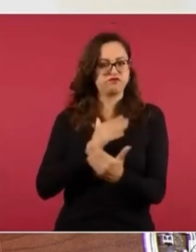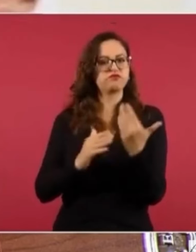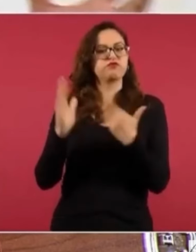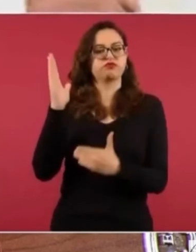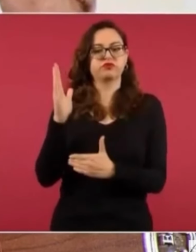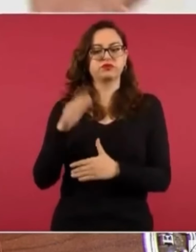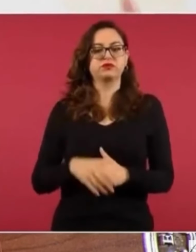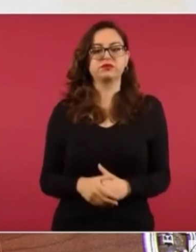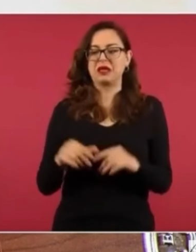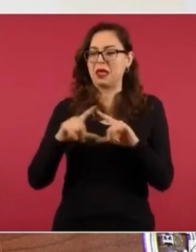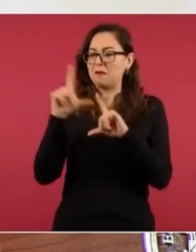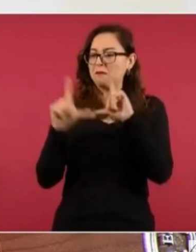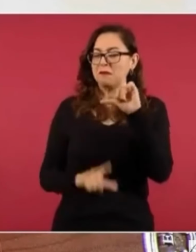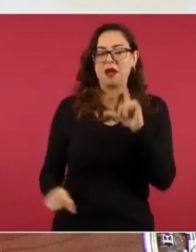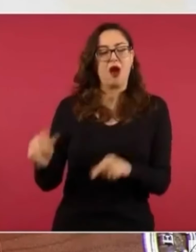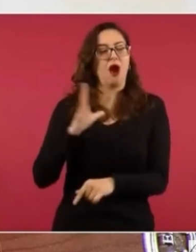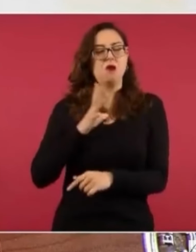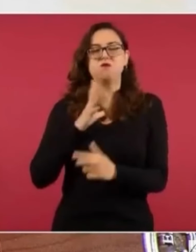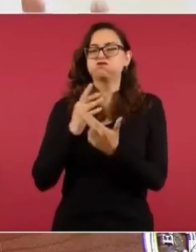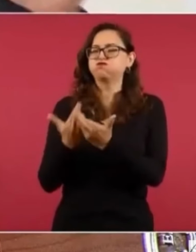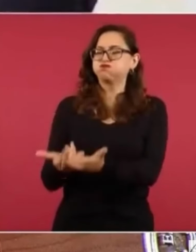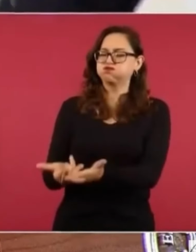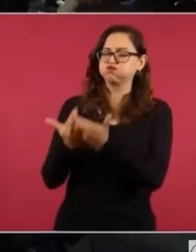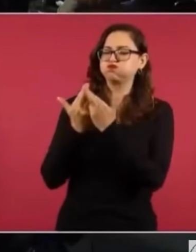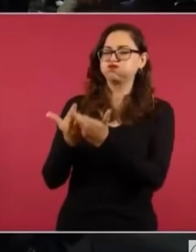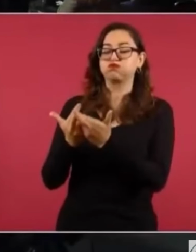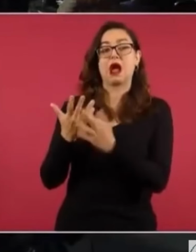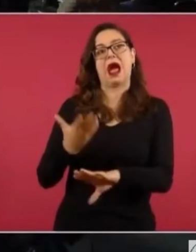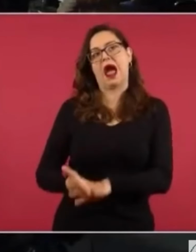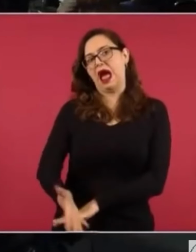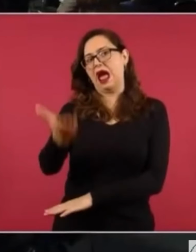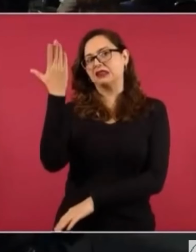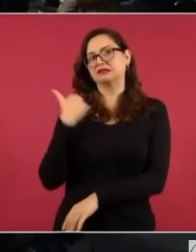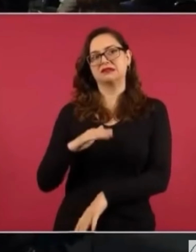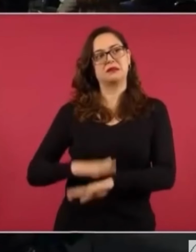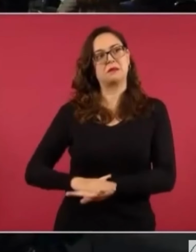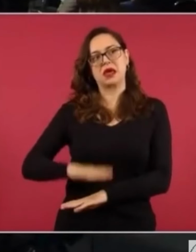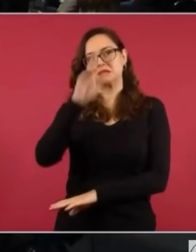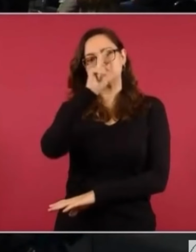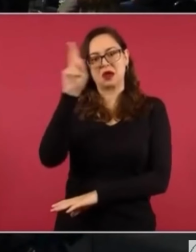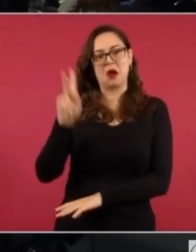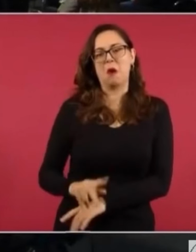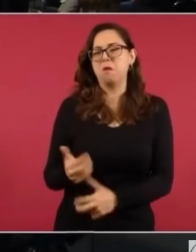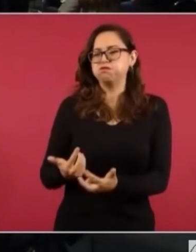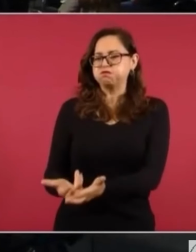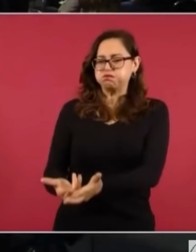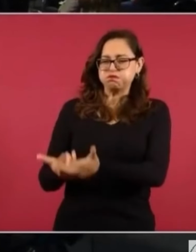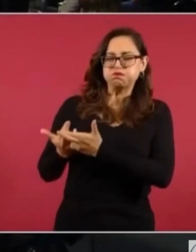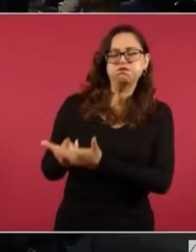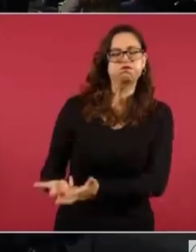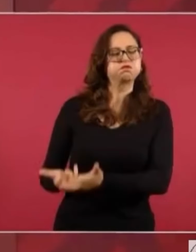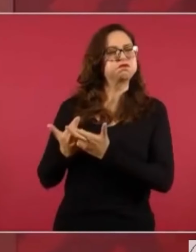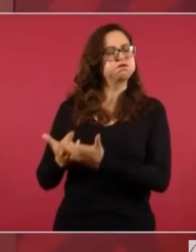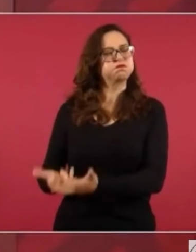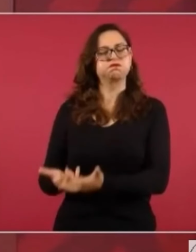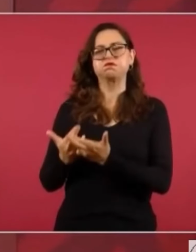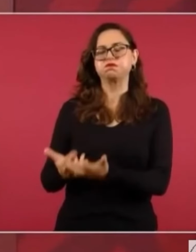tiene tanto ese país y tenía más que no alcanzaron